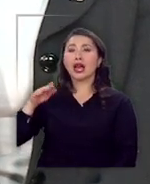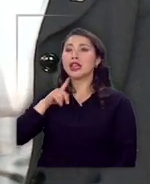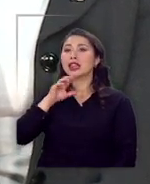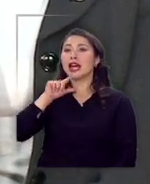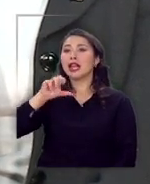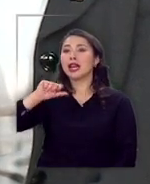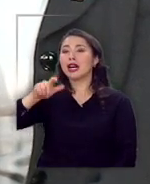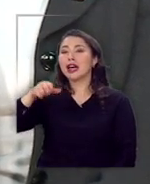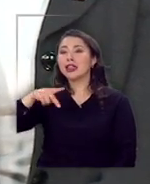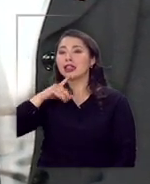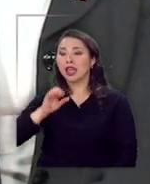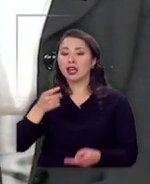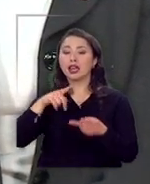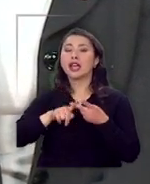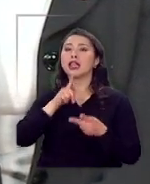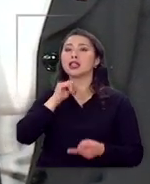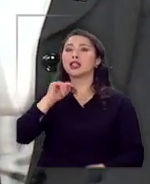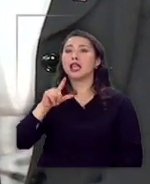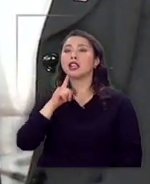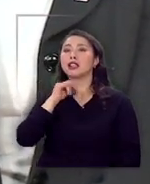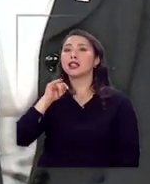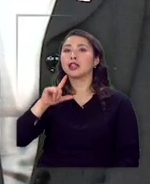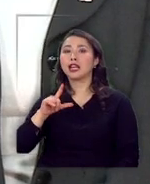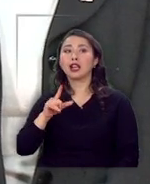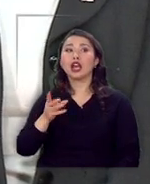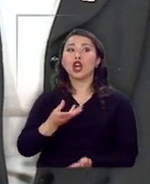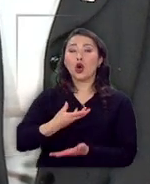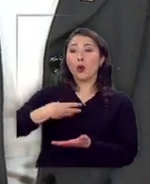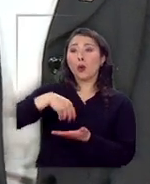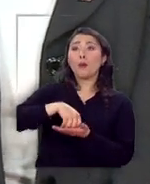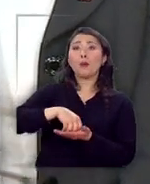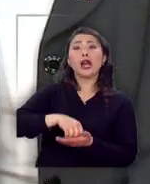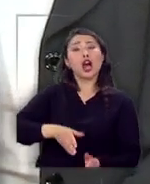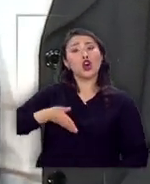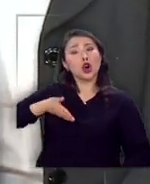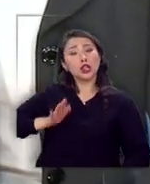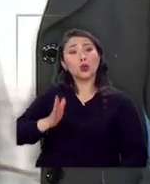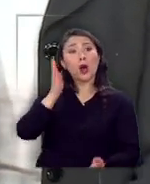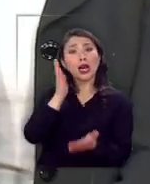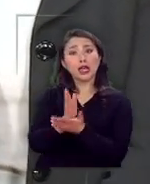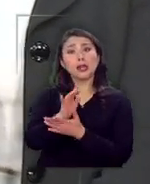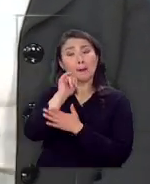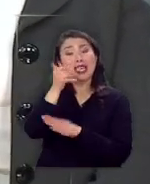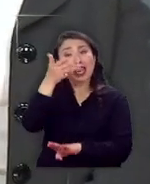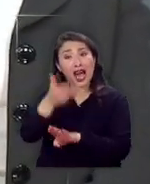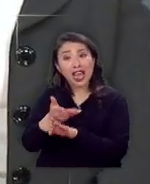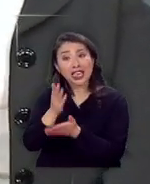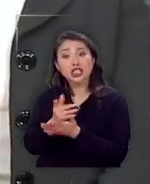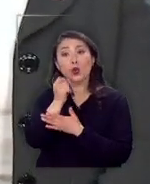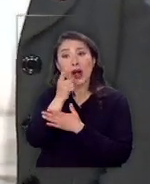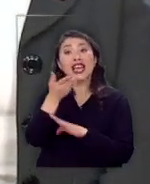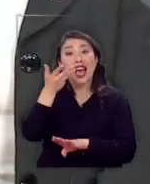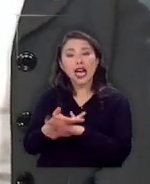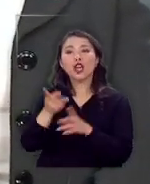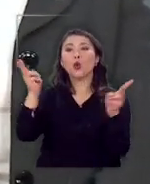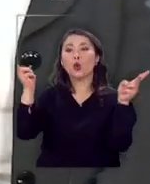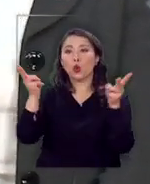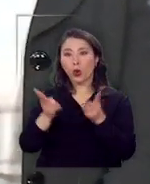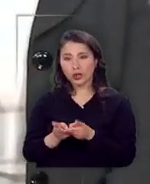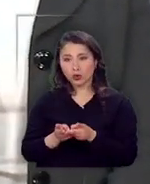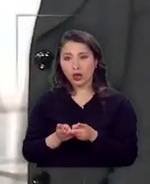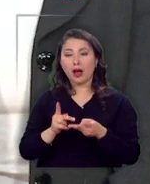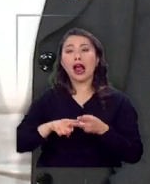tiltil las comunas que han decidido no suspender las clases son huechuraba